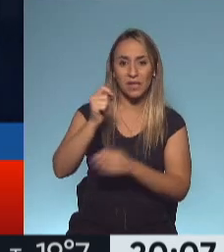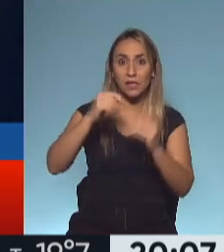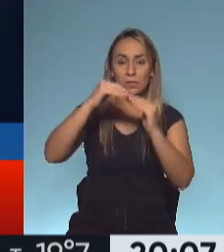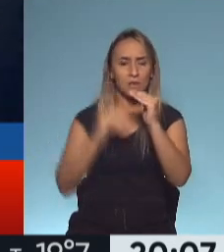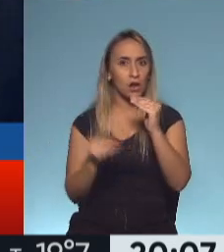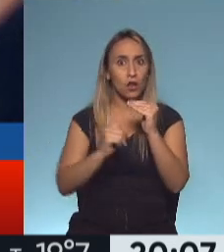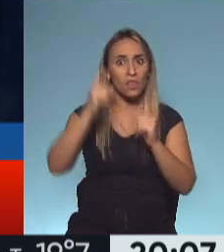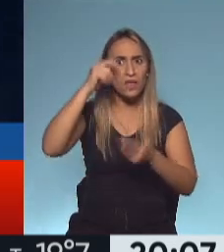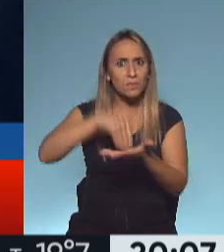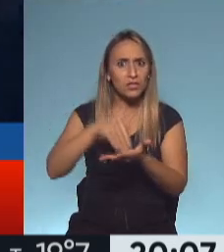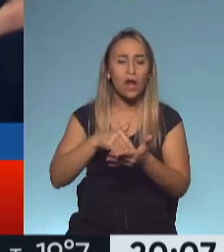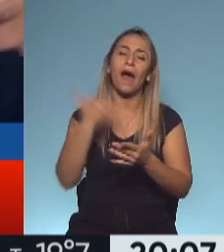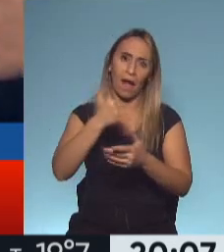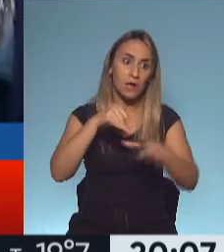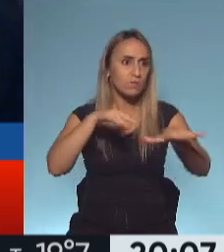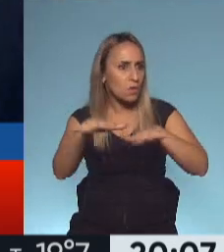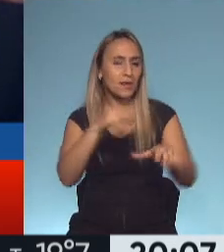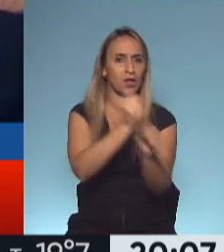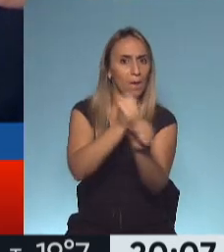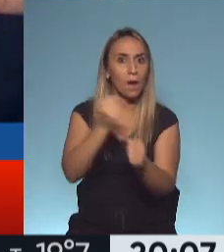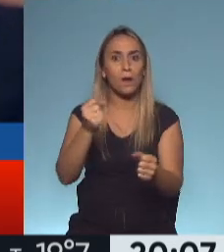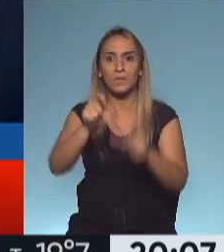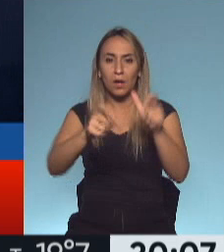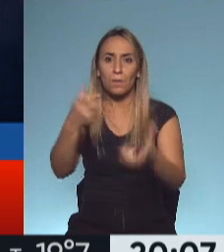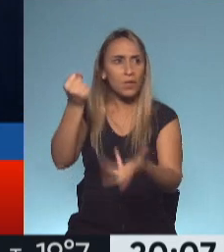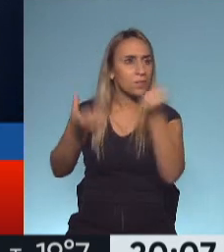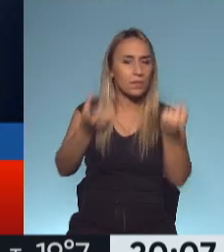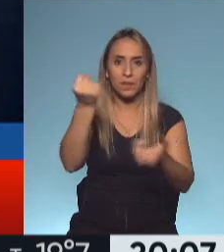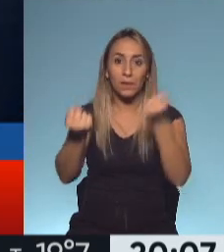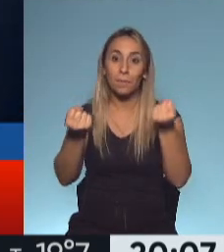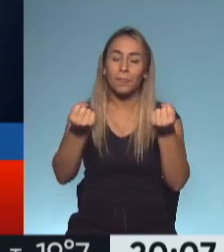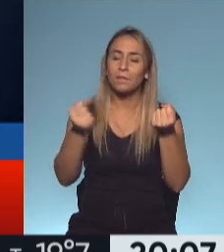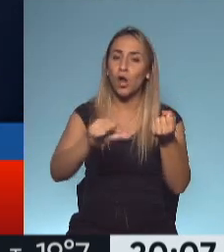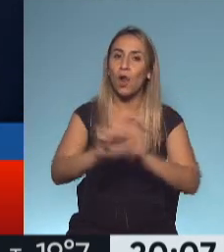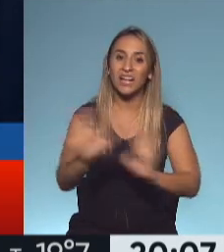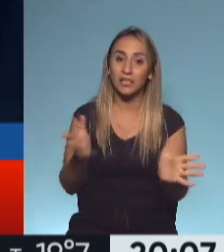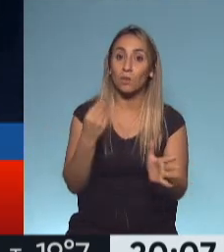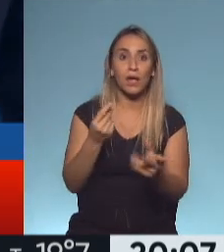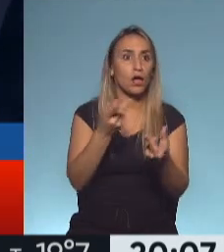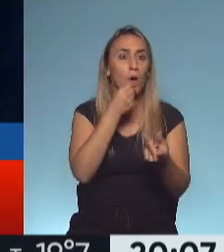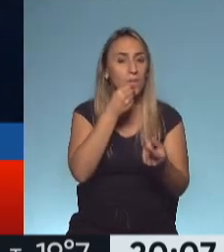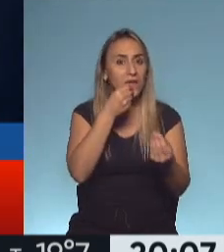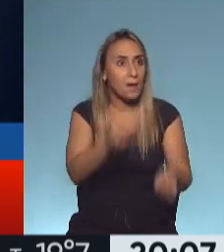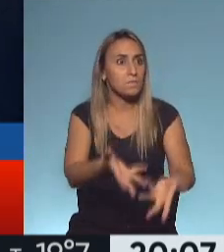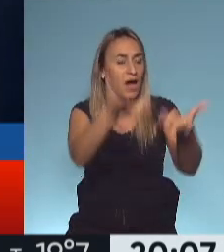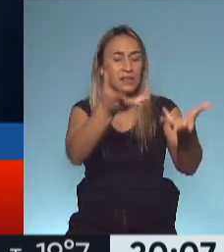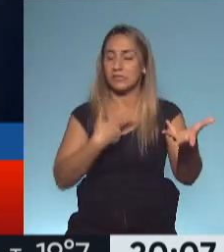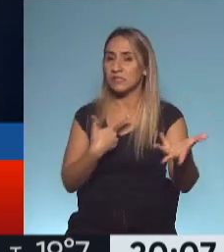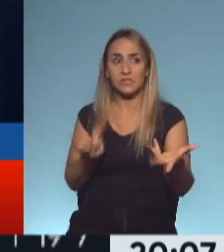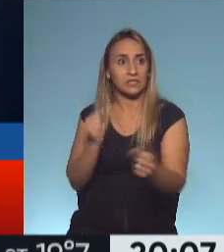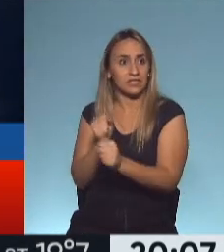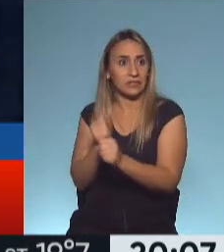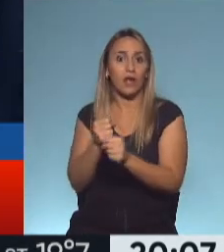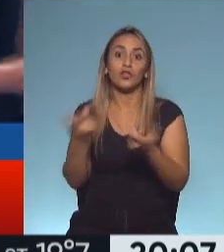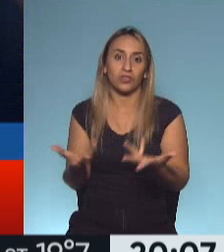changas de construcción y de textil, hay más movimiento. La gente consigue más recursos, pero no le alcanza por el precio de los alimentos, entonces hace changa y va al comedor